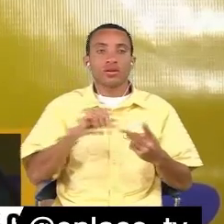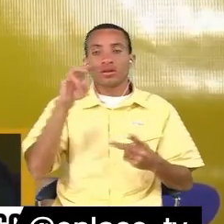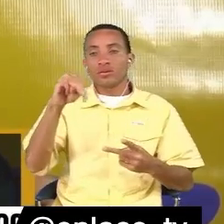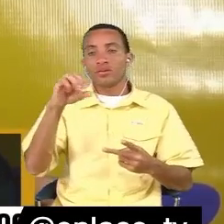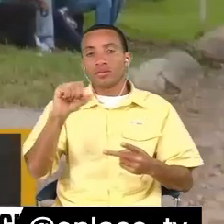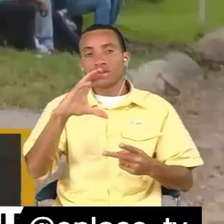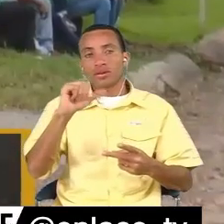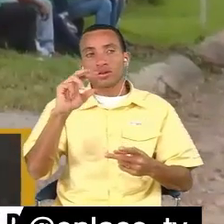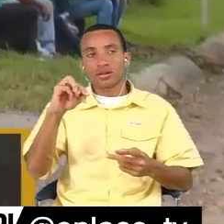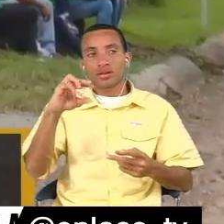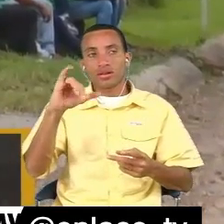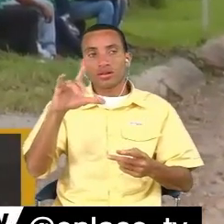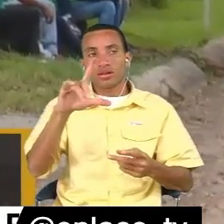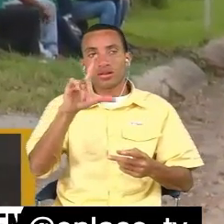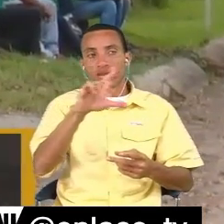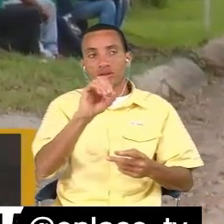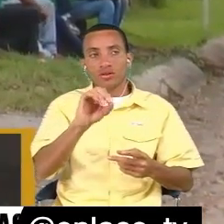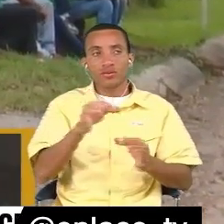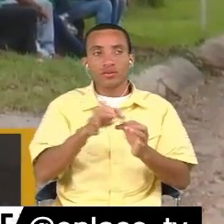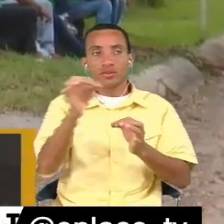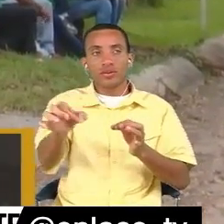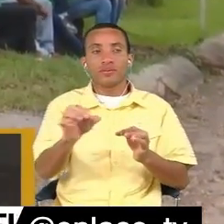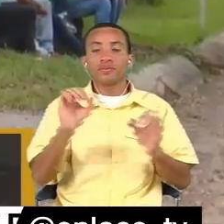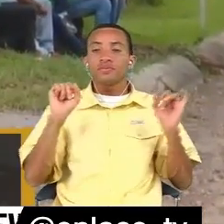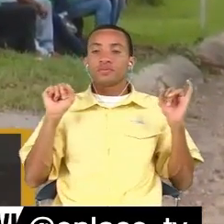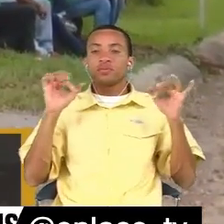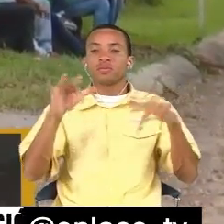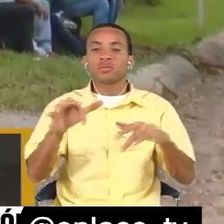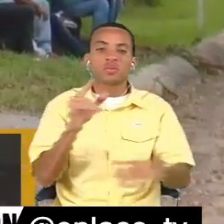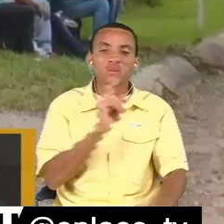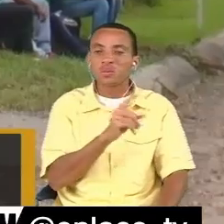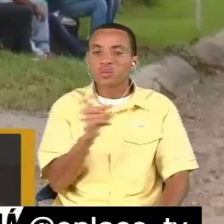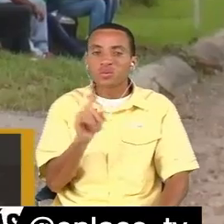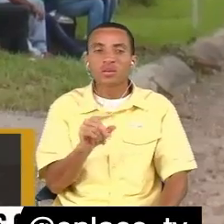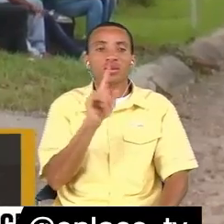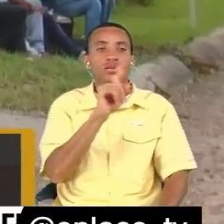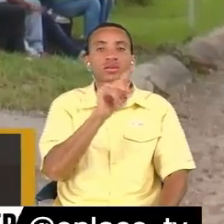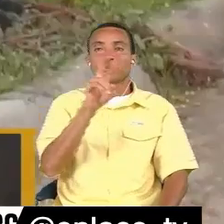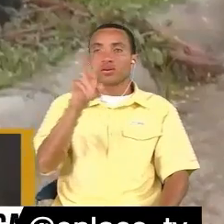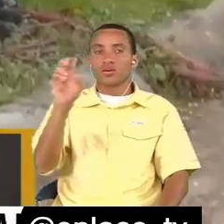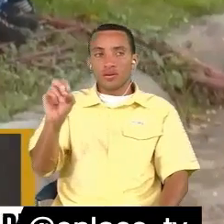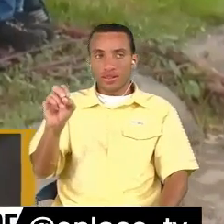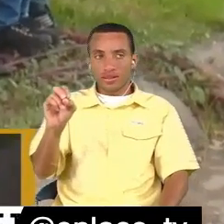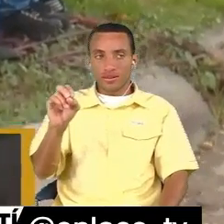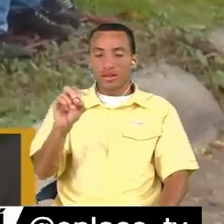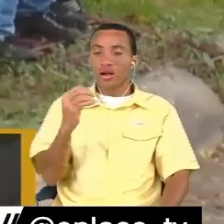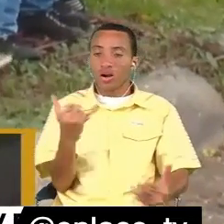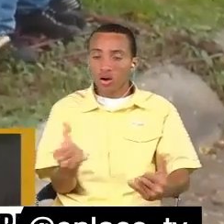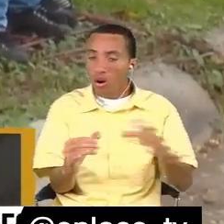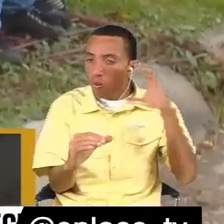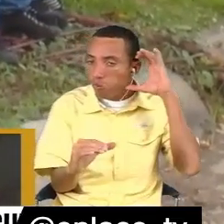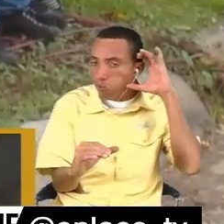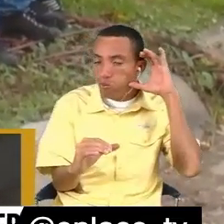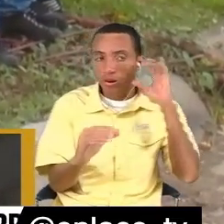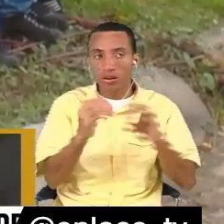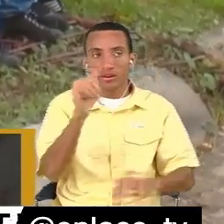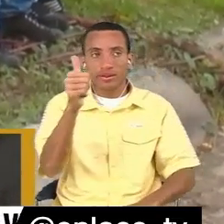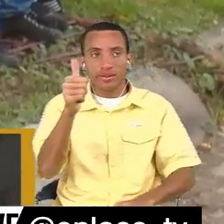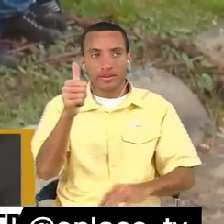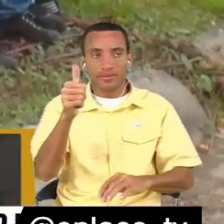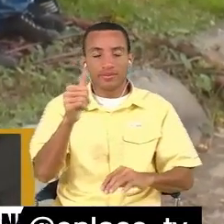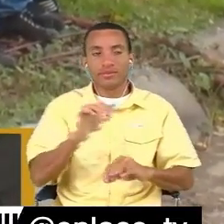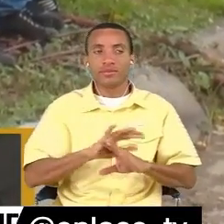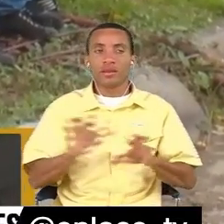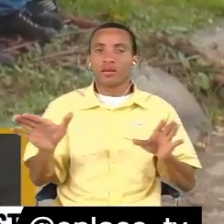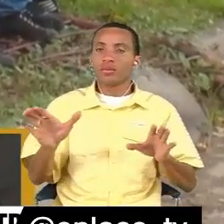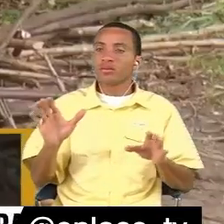inicialmente llegaron 120 personas, en este momento solo quedan 10, no ha habido ninguna vía de hecho que nos permita una actuación